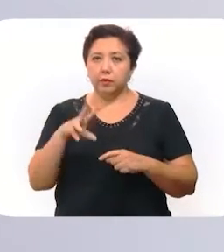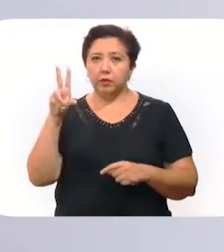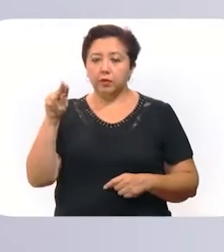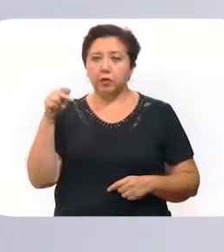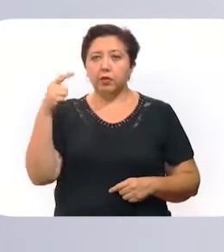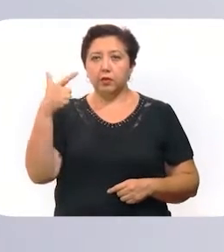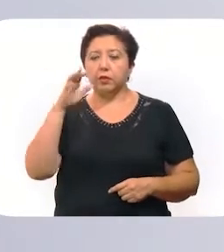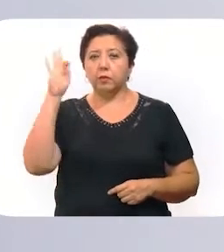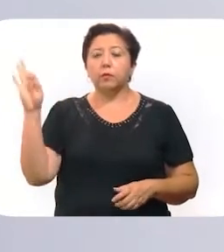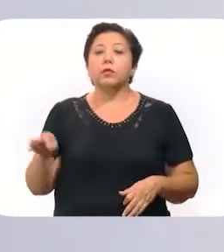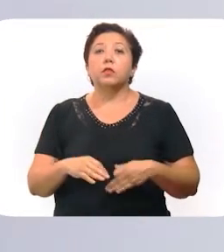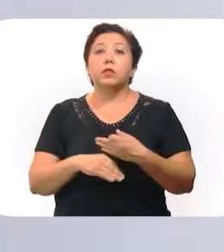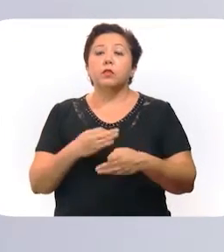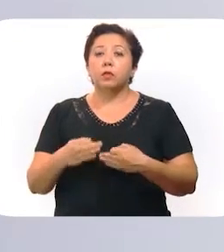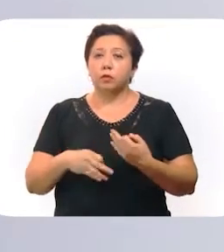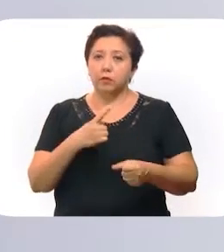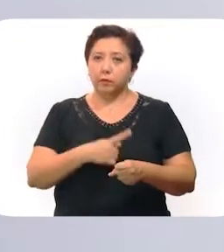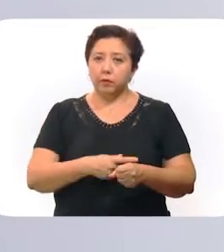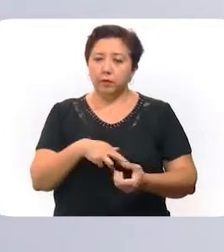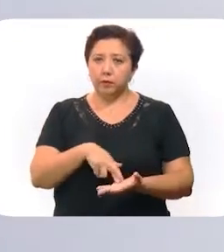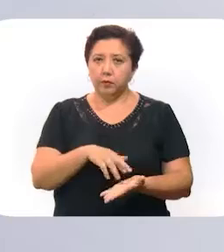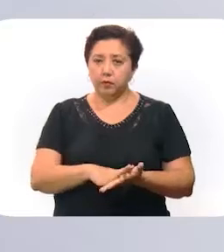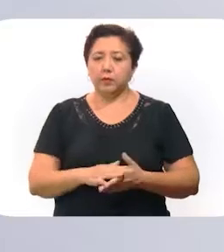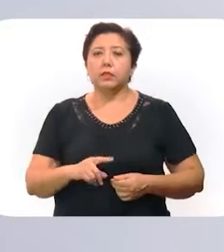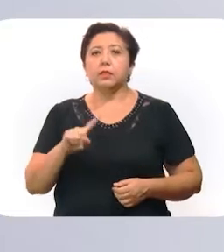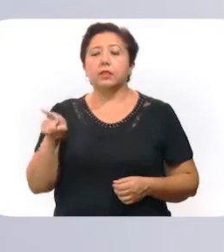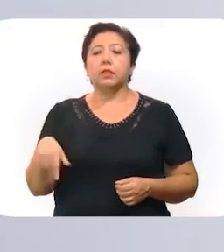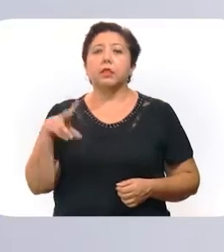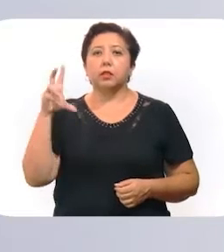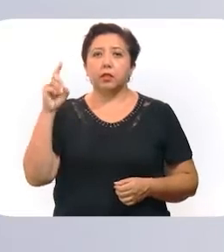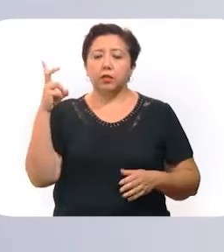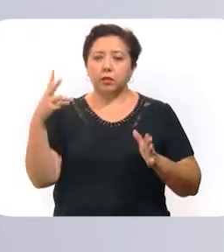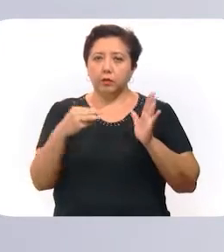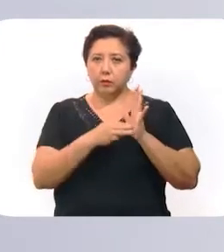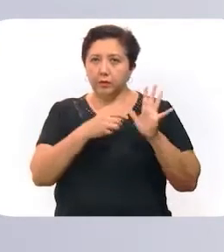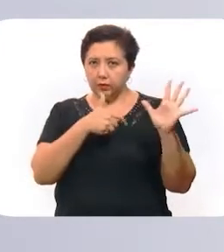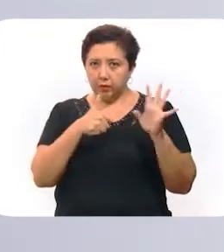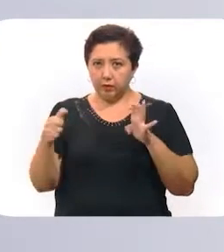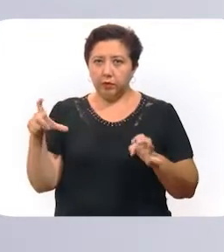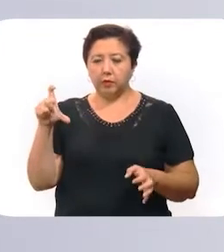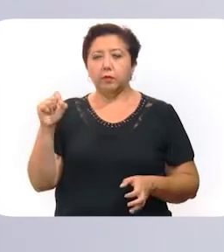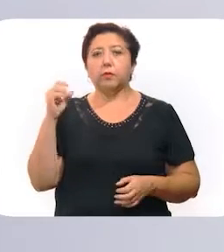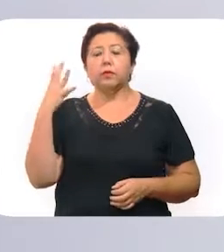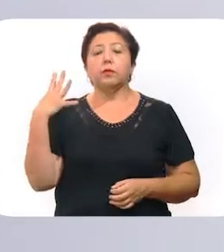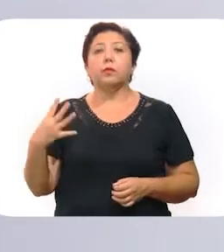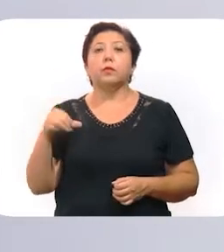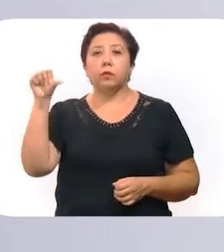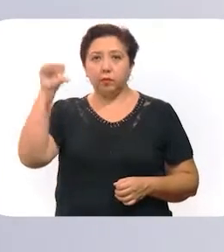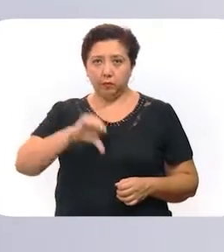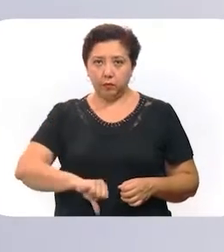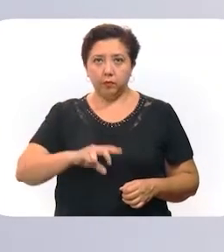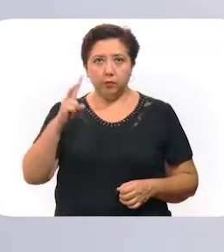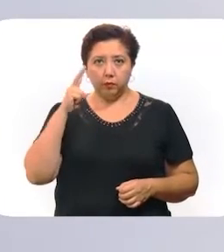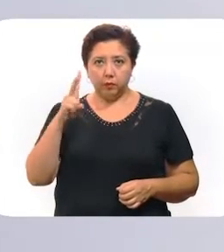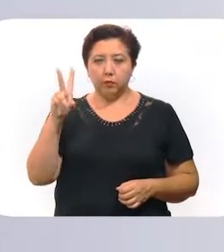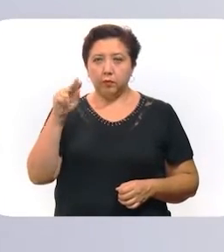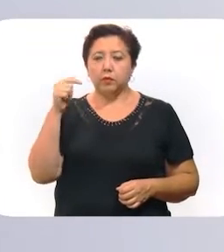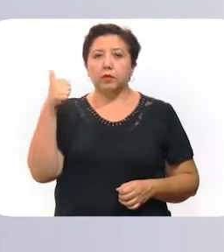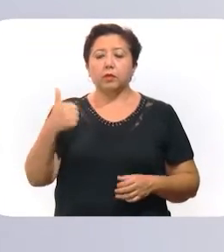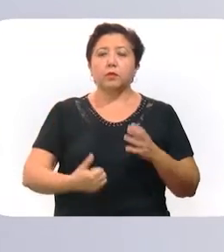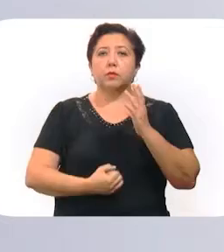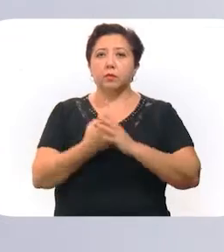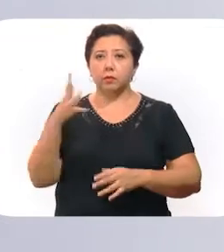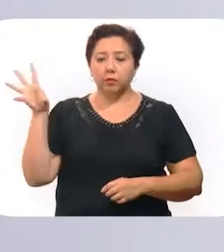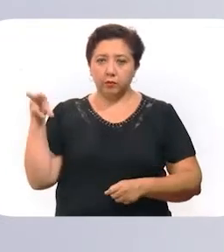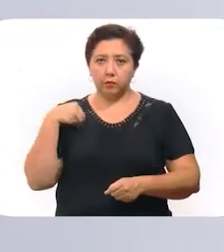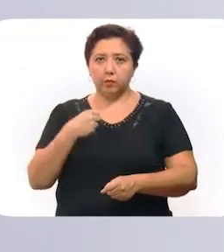el 87% del total de contagios registrados, que es 32.624. Hoy se detectaron 86